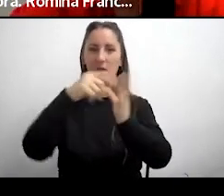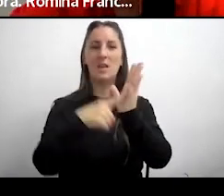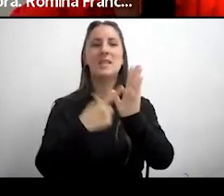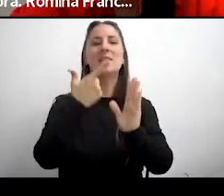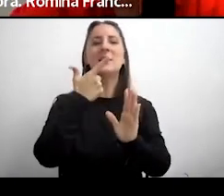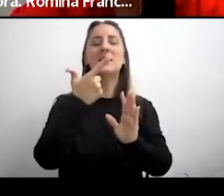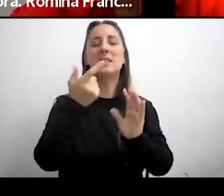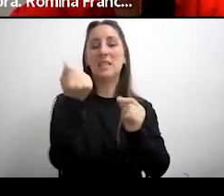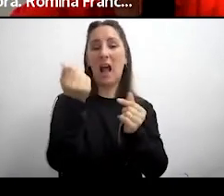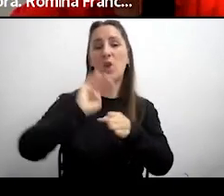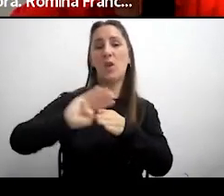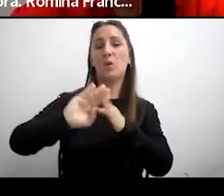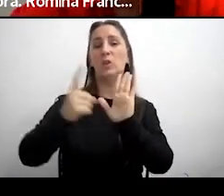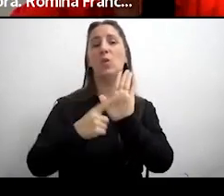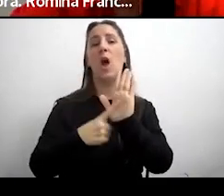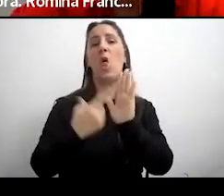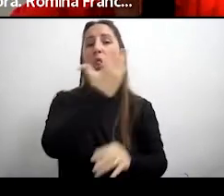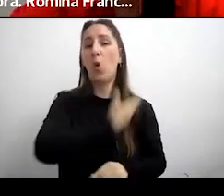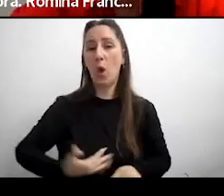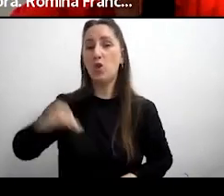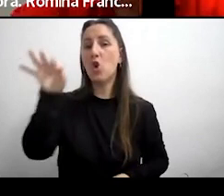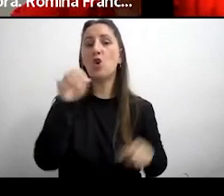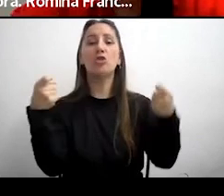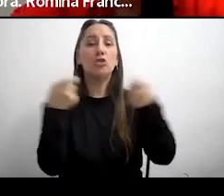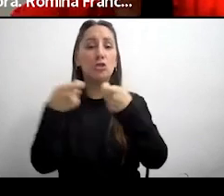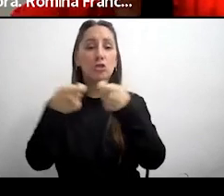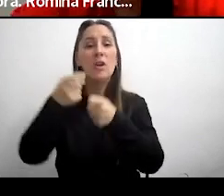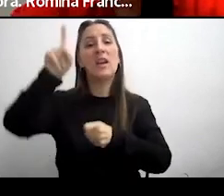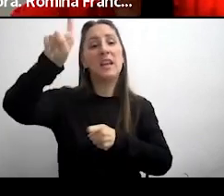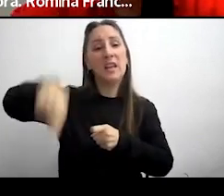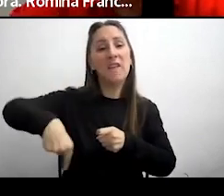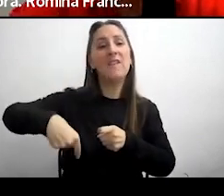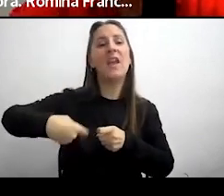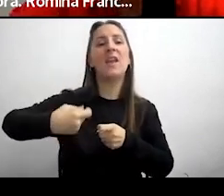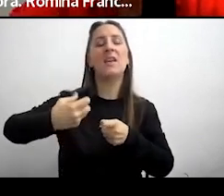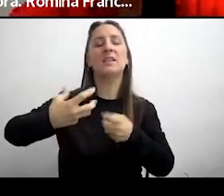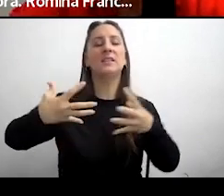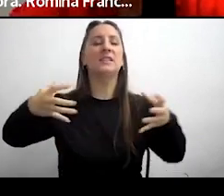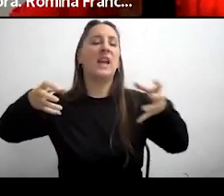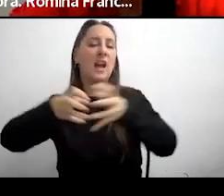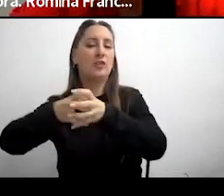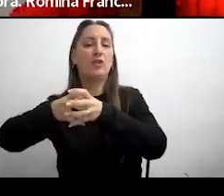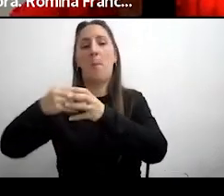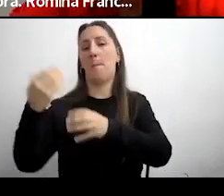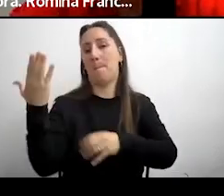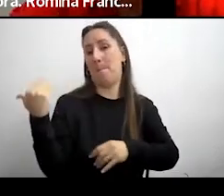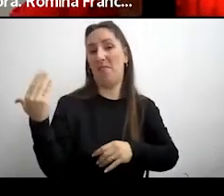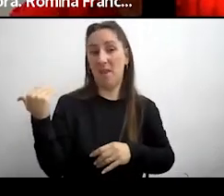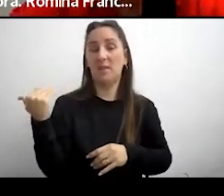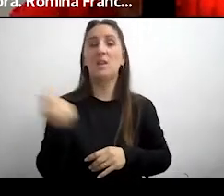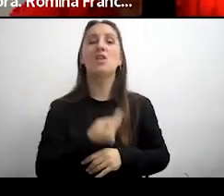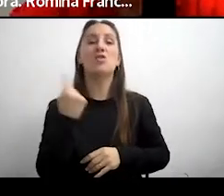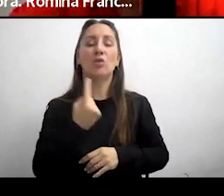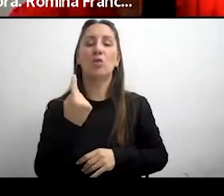deudores de titular, dueños o socios que provengan ya sea de integraciones pendientes, que en este caso, por supuesto, si nos